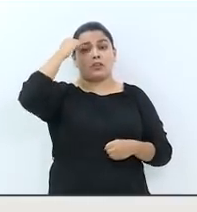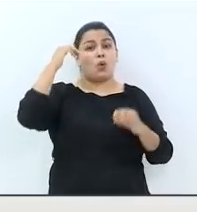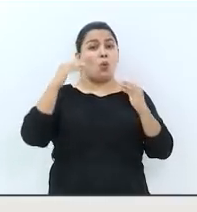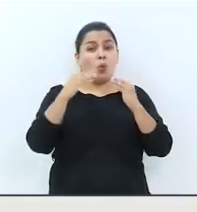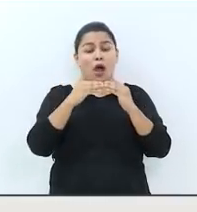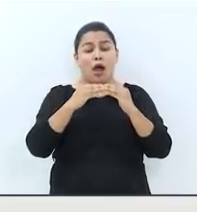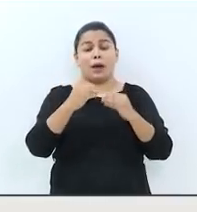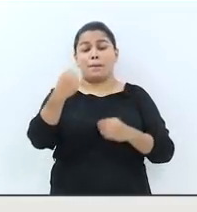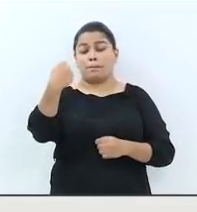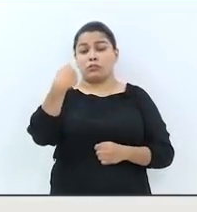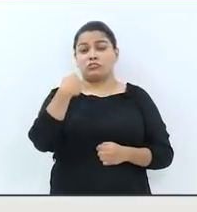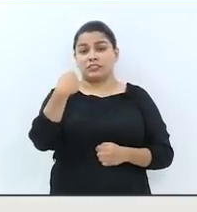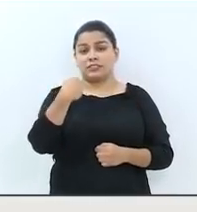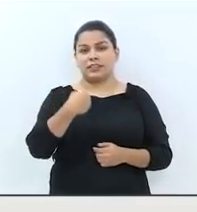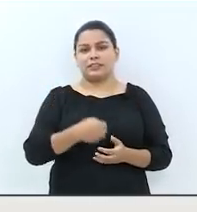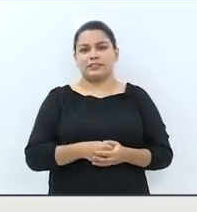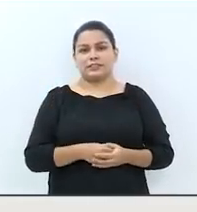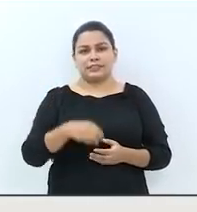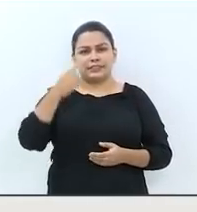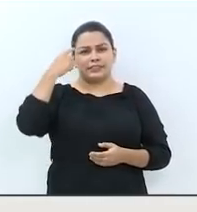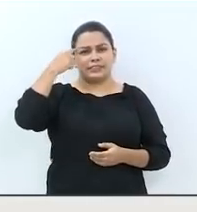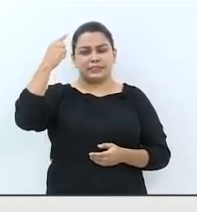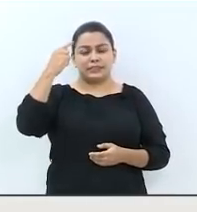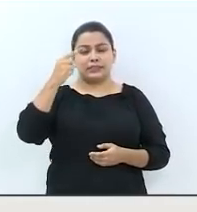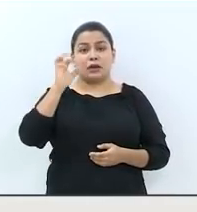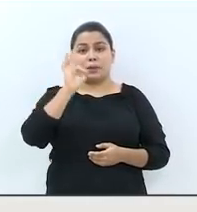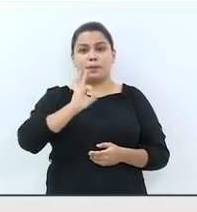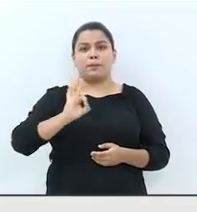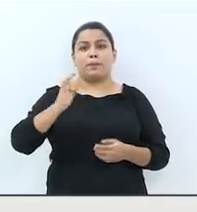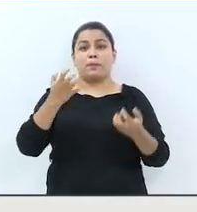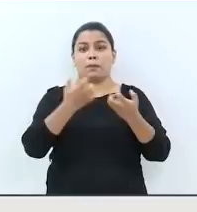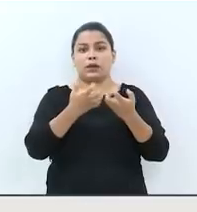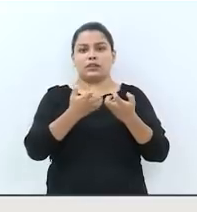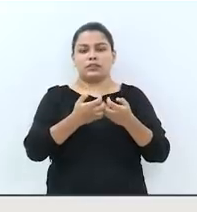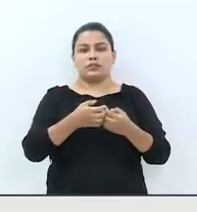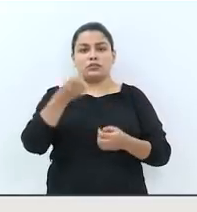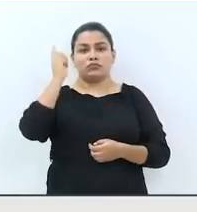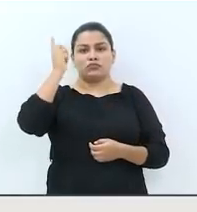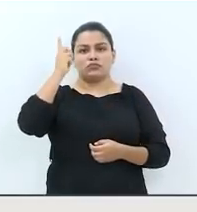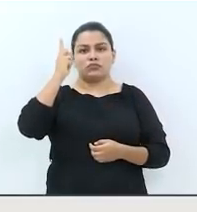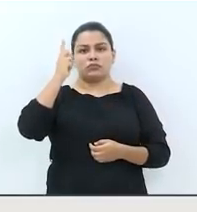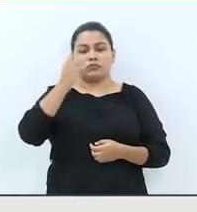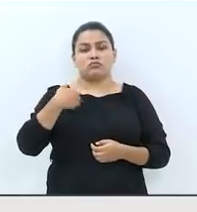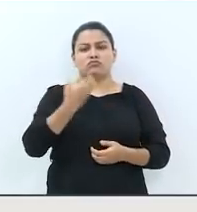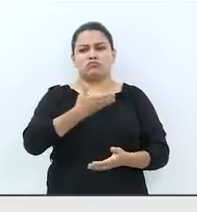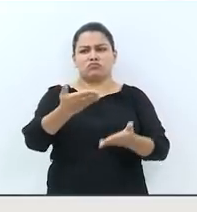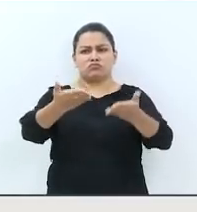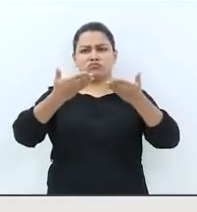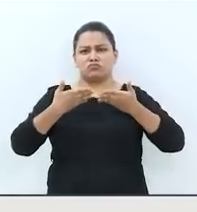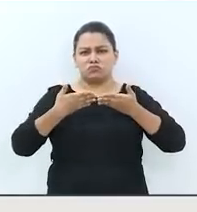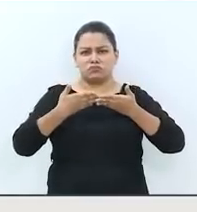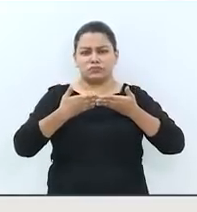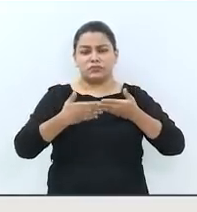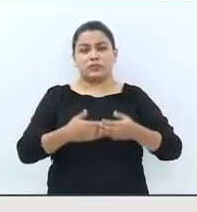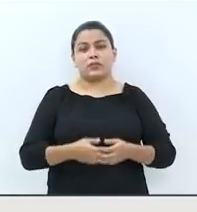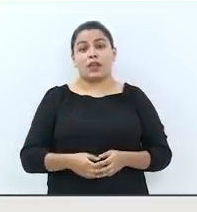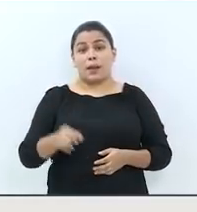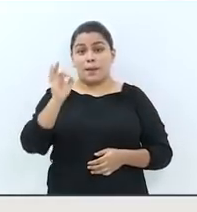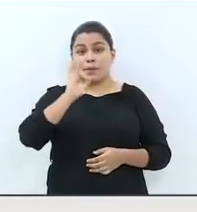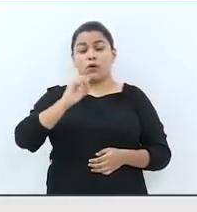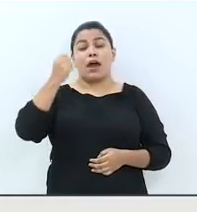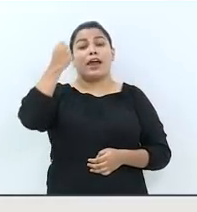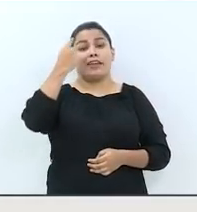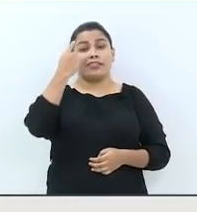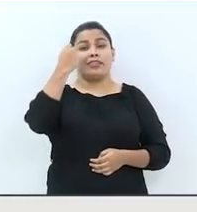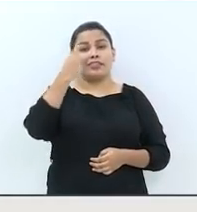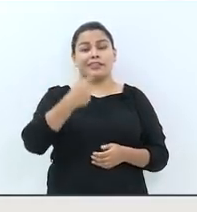de válidas. Y ese es un componente clave, equipazo y compañeras y compañeros docentes, que nos ayuda a ir aterrizando un poquito más. Veo